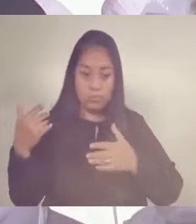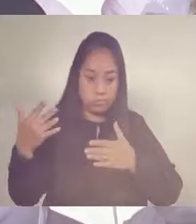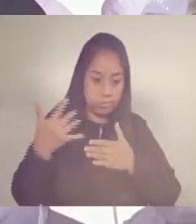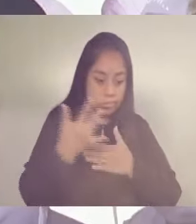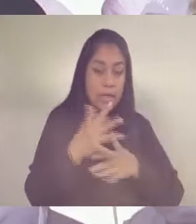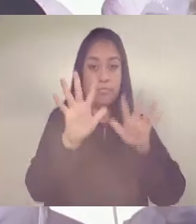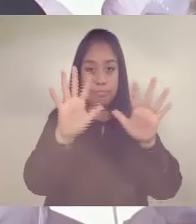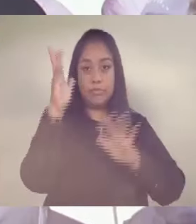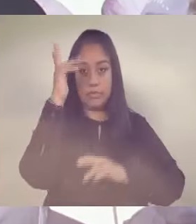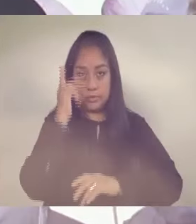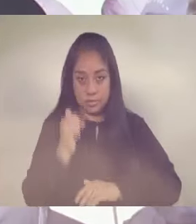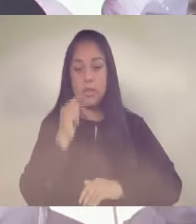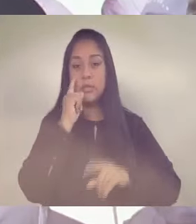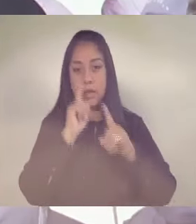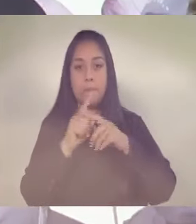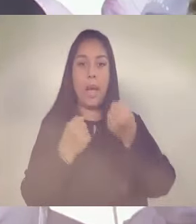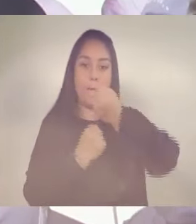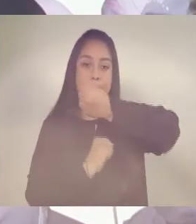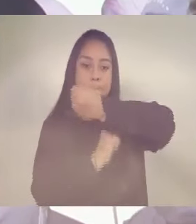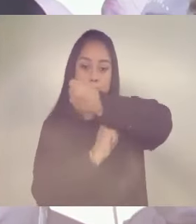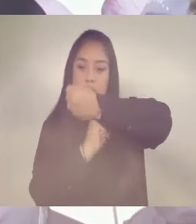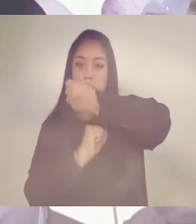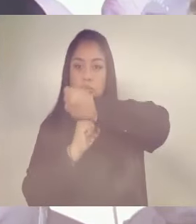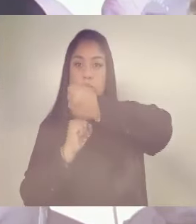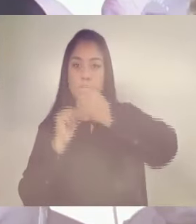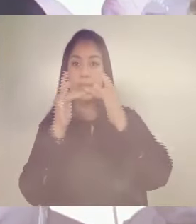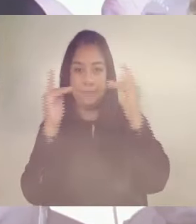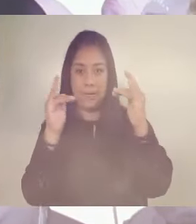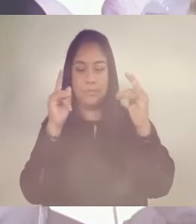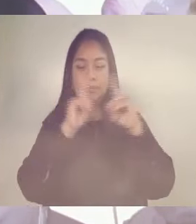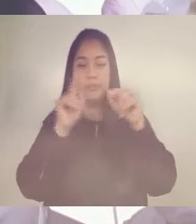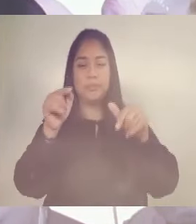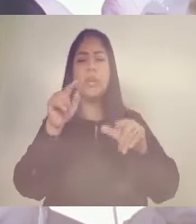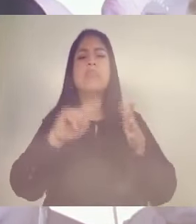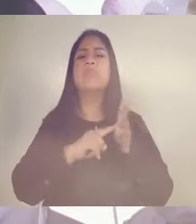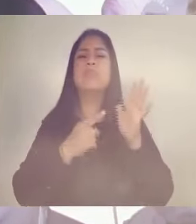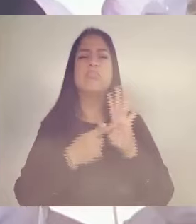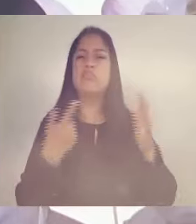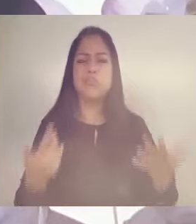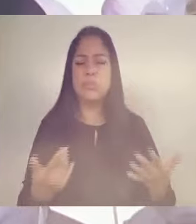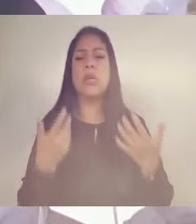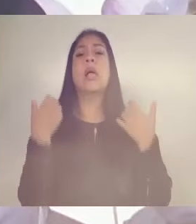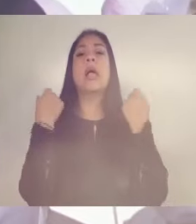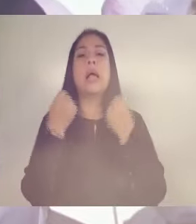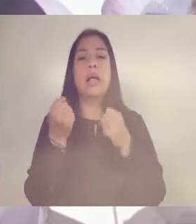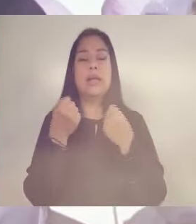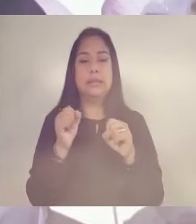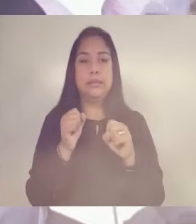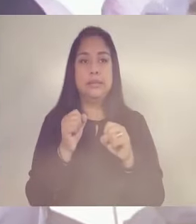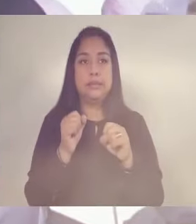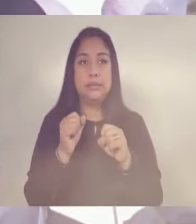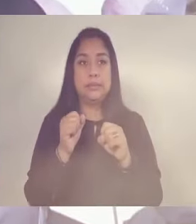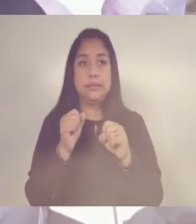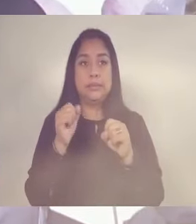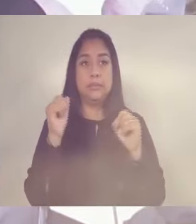la tarea de ingeniería de apuntalamiento. ¿Y eso qué implica? Implica la construcción de